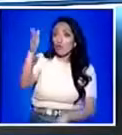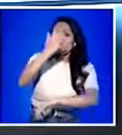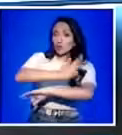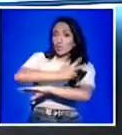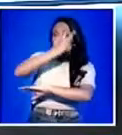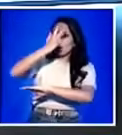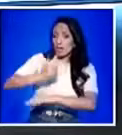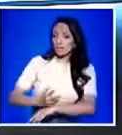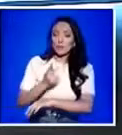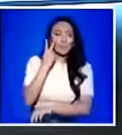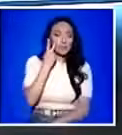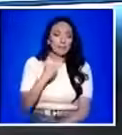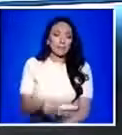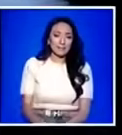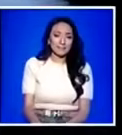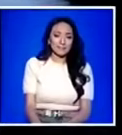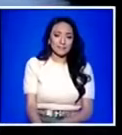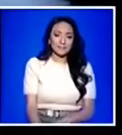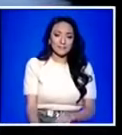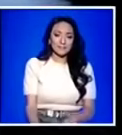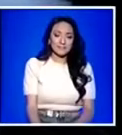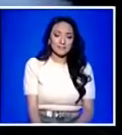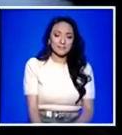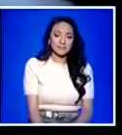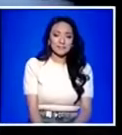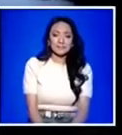más información.